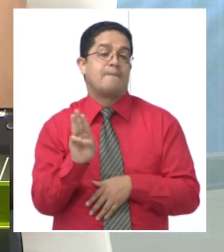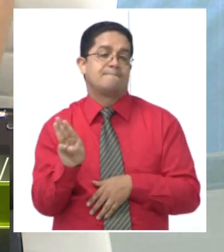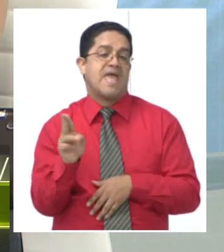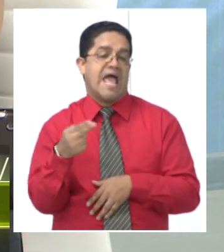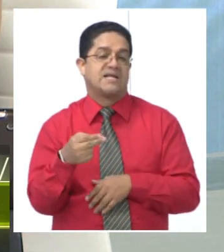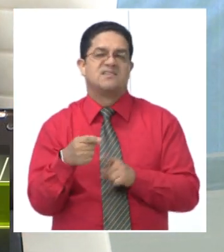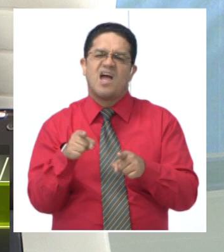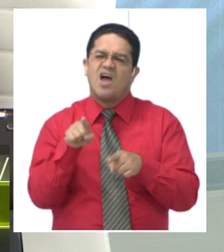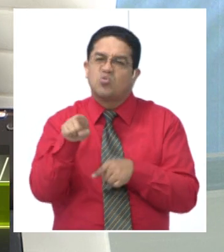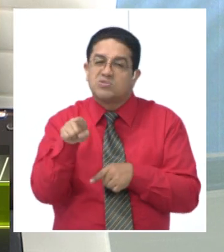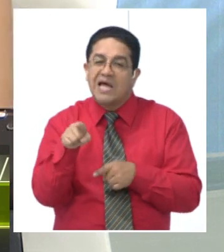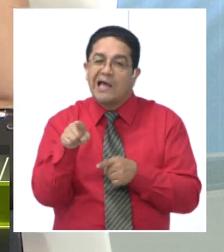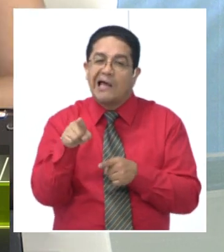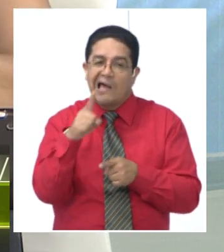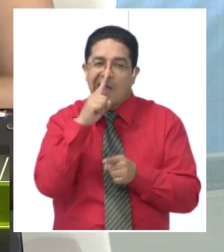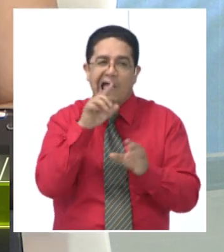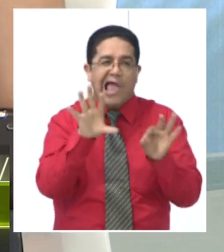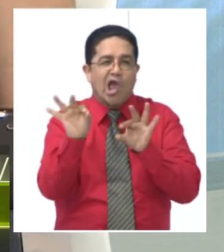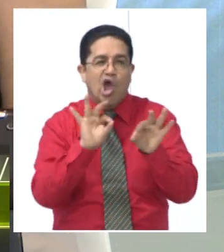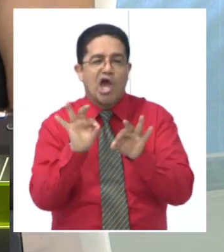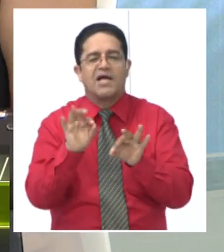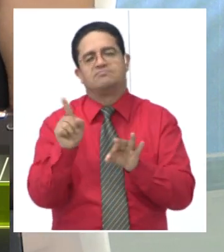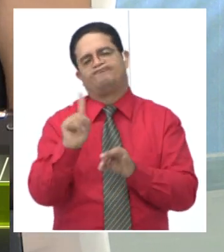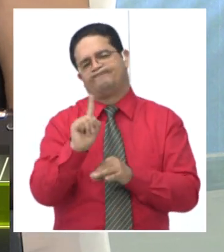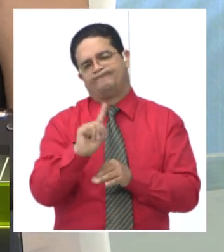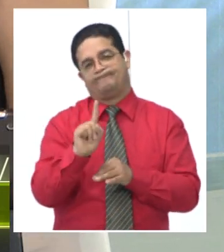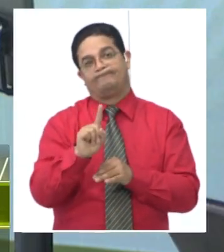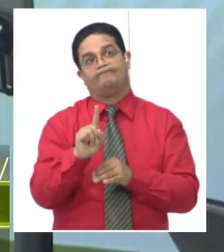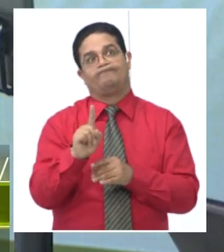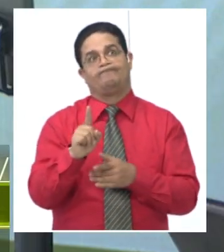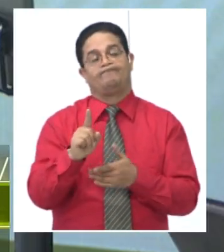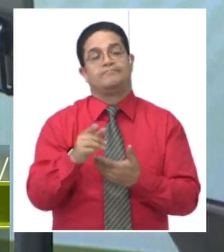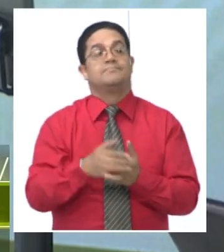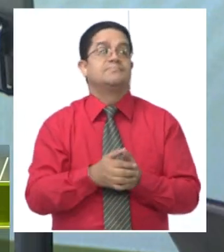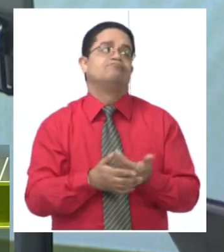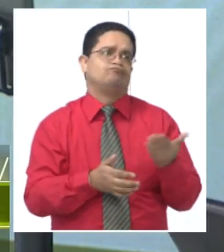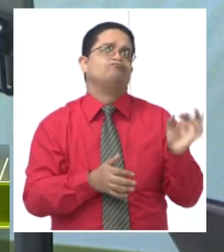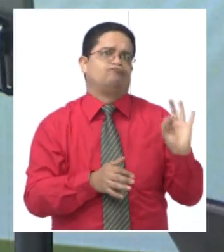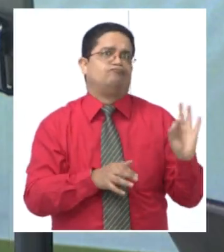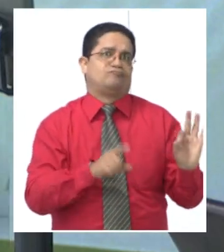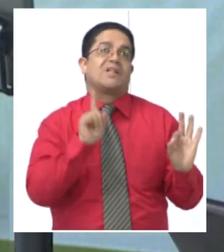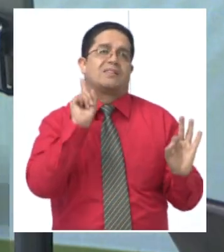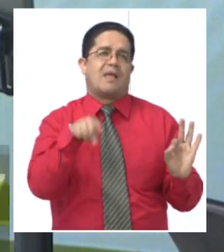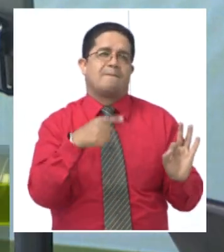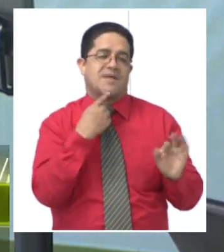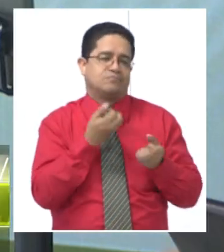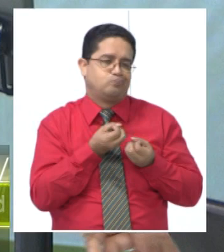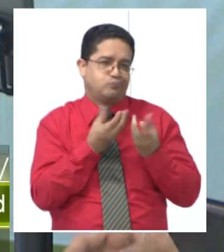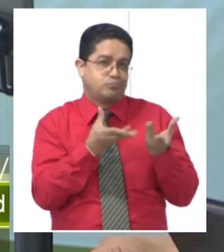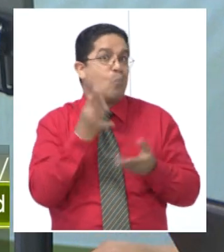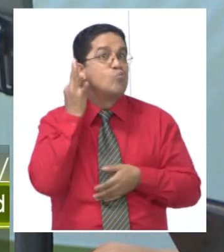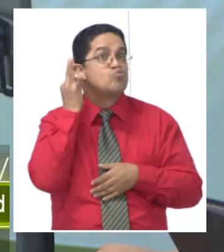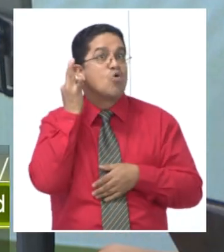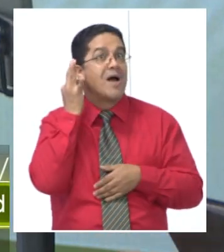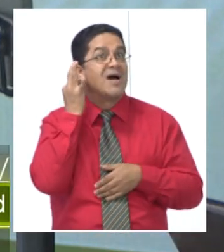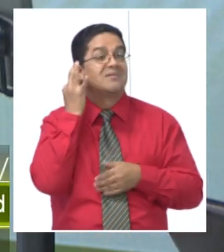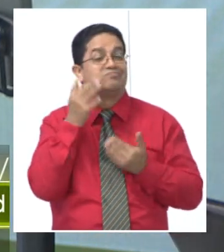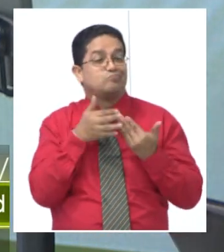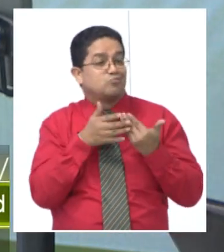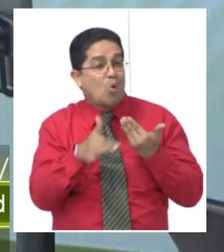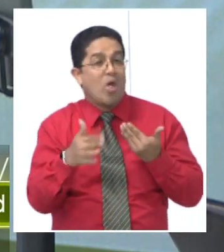tiene 50, usted tiene 60, yo no lo voy a atacar a usted, ¿no? Correcto, y además lo que te comentaba, o sea, una mujer que ha estado toda la vida